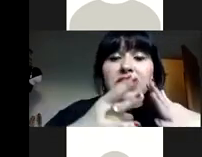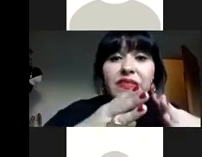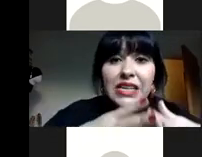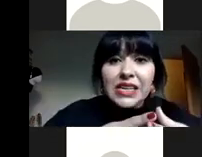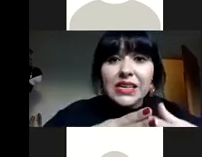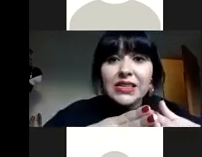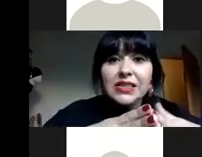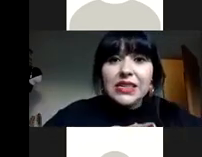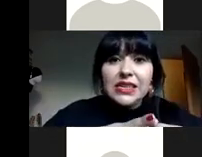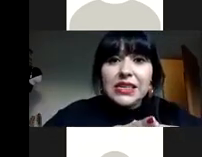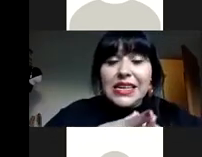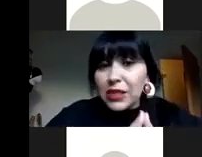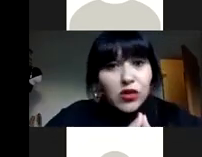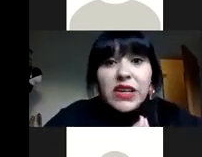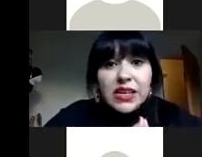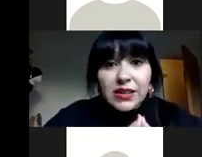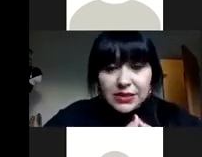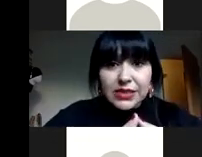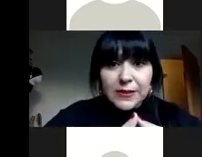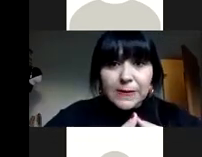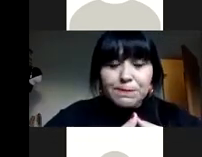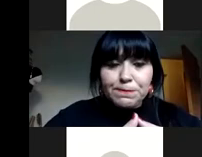una posibilidad que antes no veía,